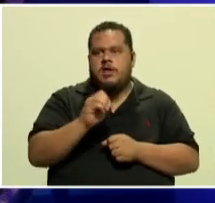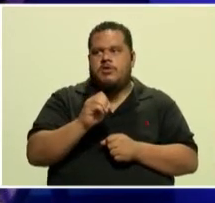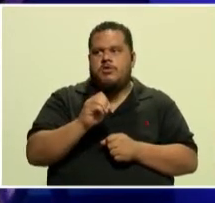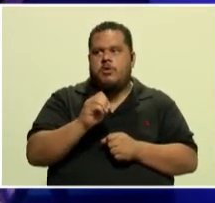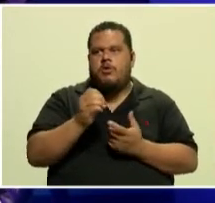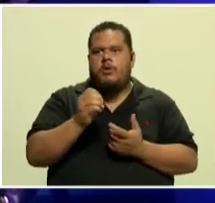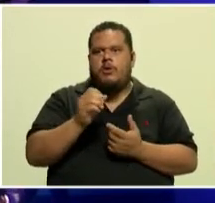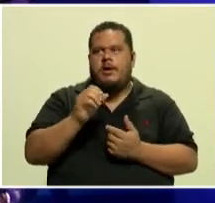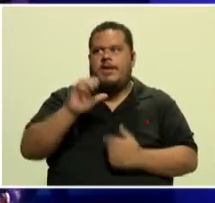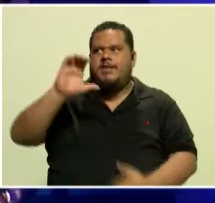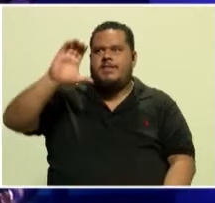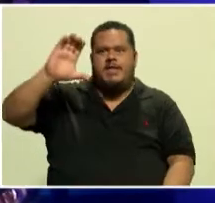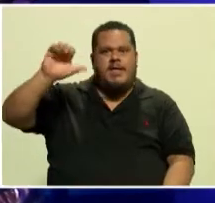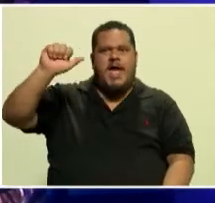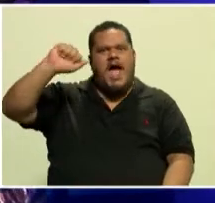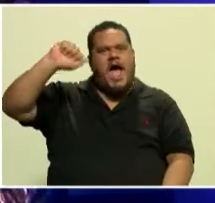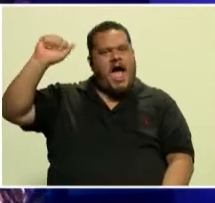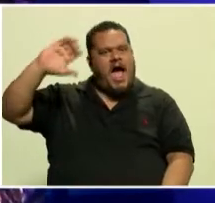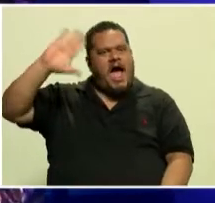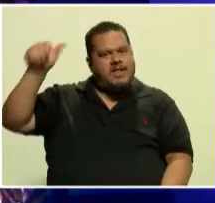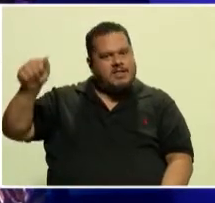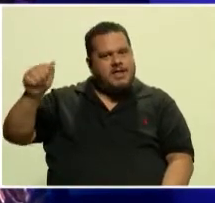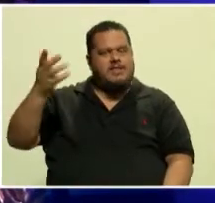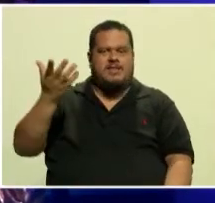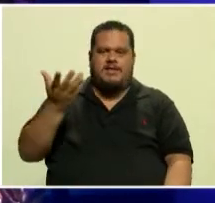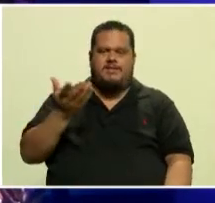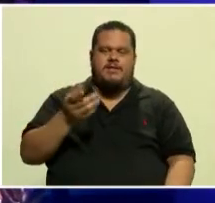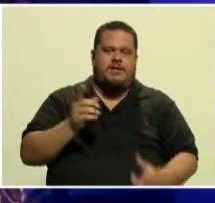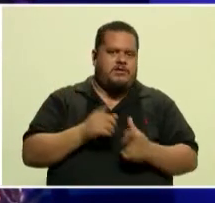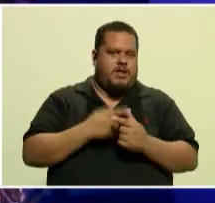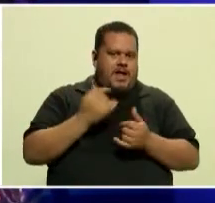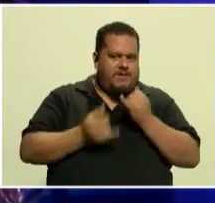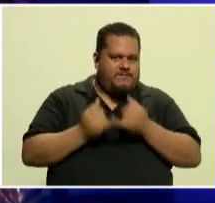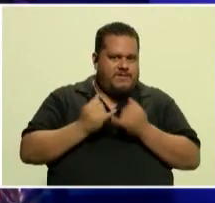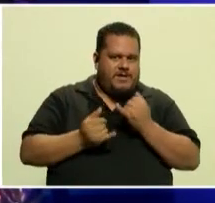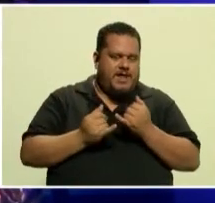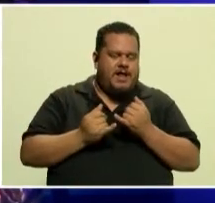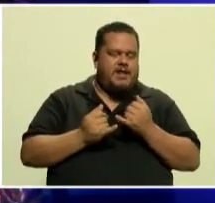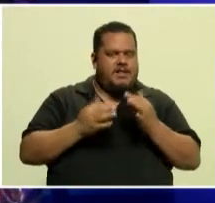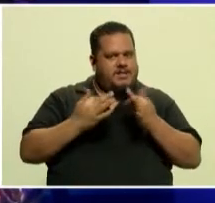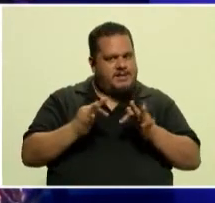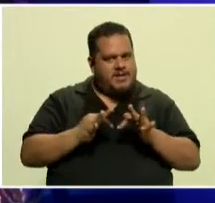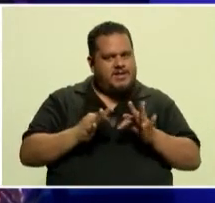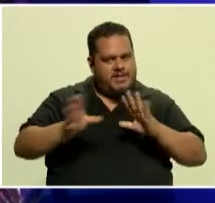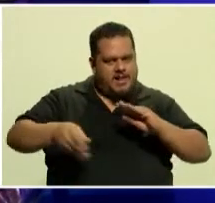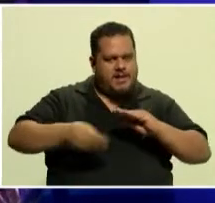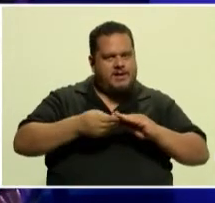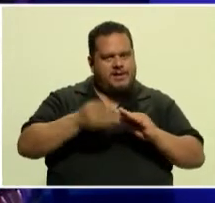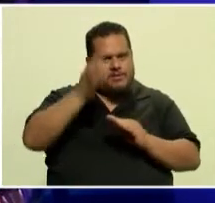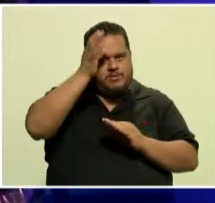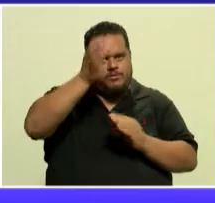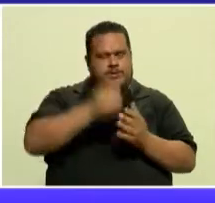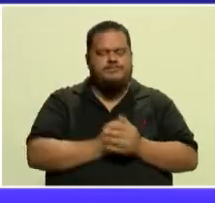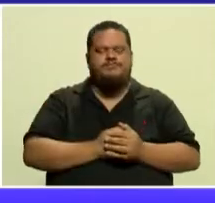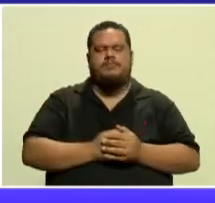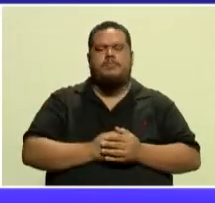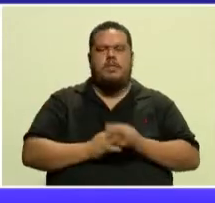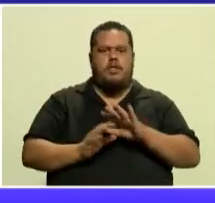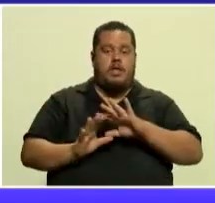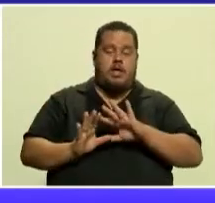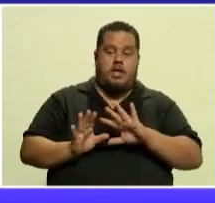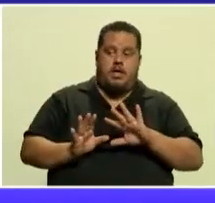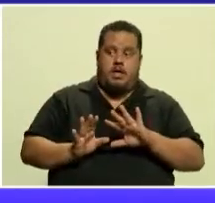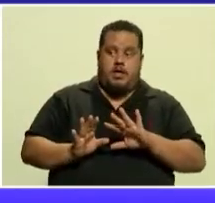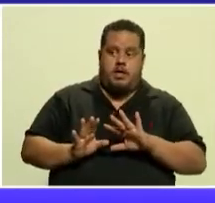decir ni que es china ni que es taiwanesa, o sea, al final sí se trata de la hibridación cultural. La historia de China y de la